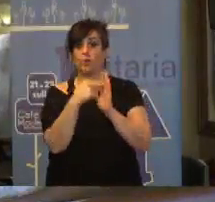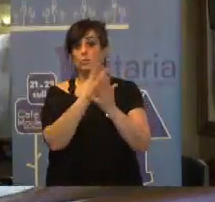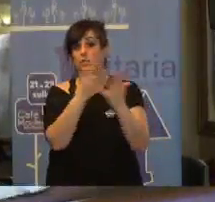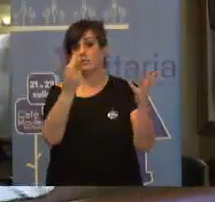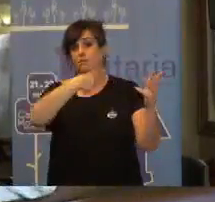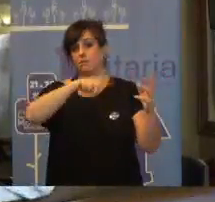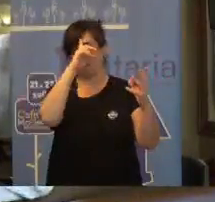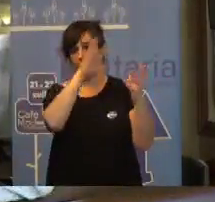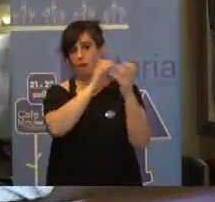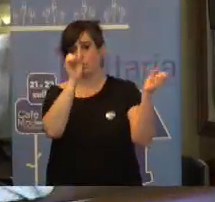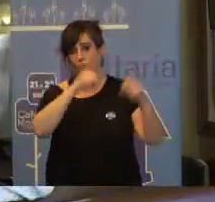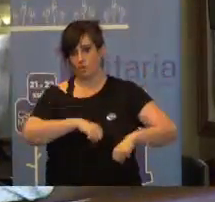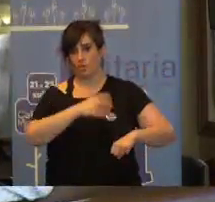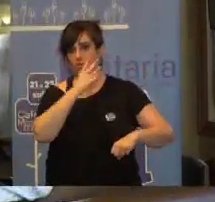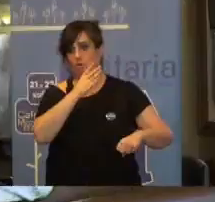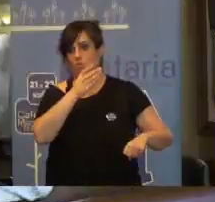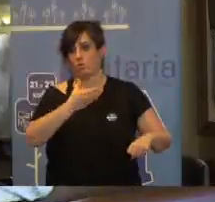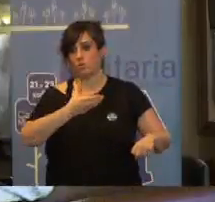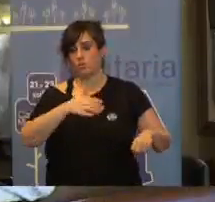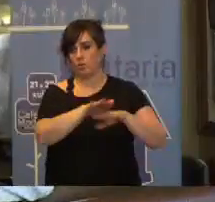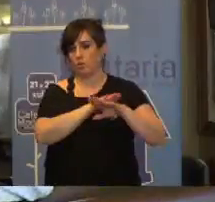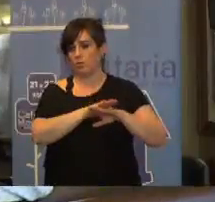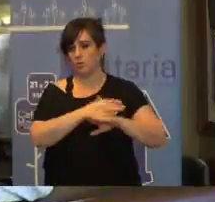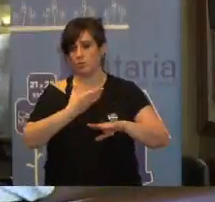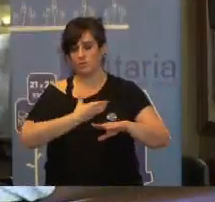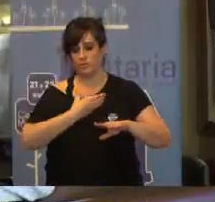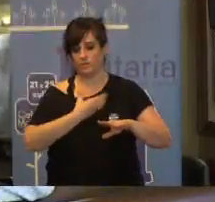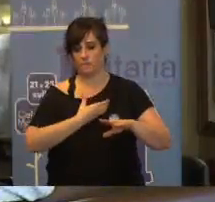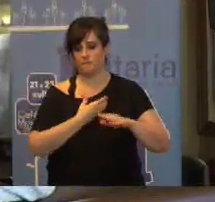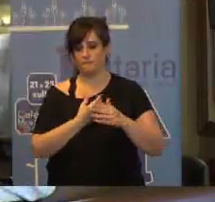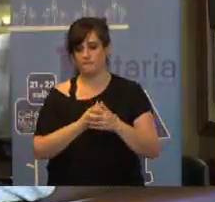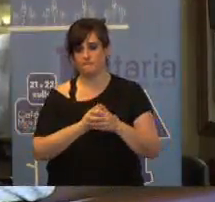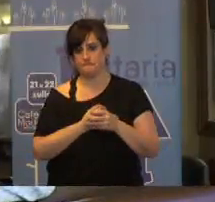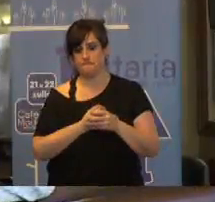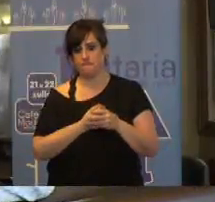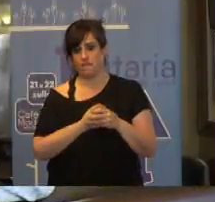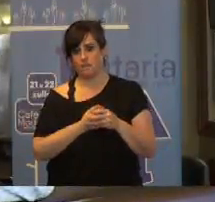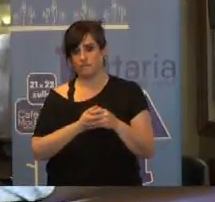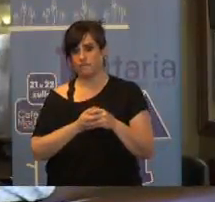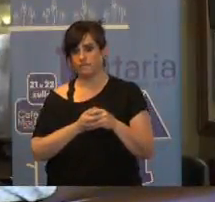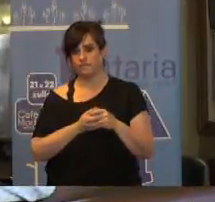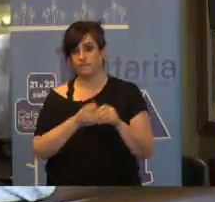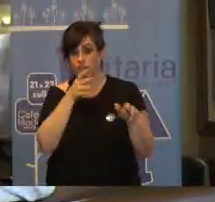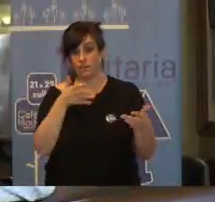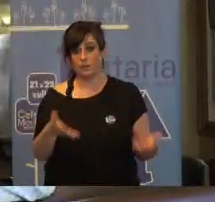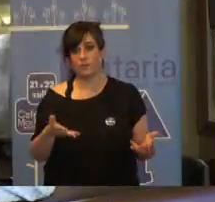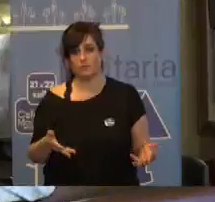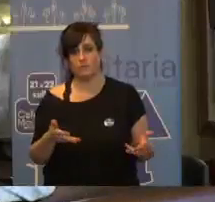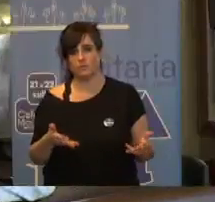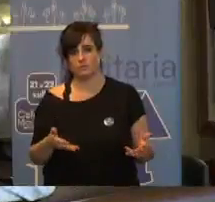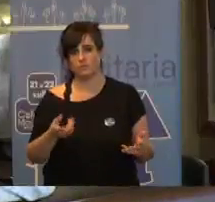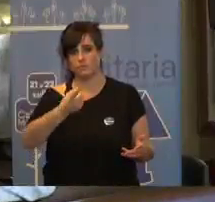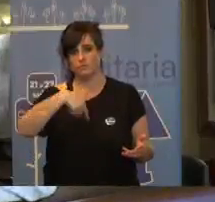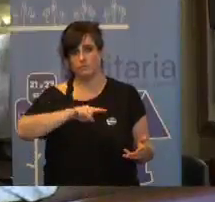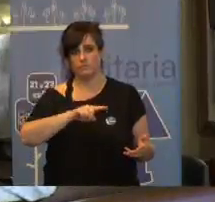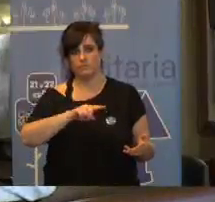acordo co goberno municipal para unha renda municipal, unha renda básica municipal, e a día de hoxe, pois, esa